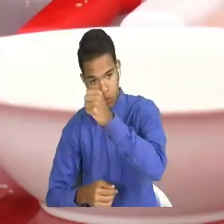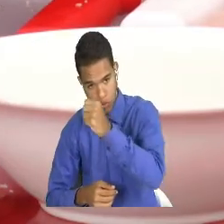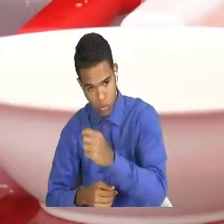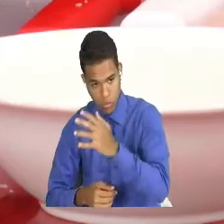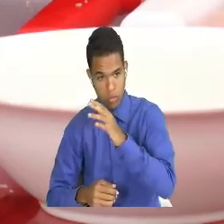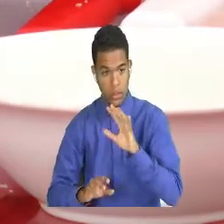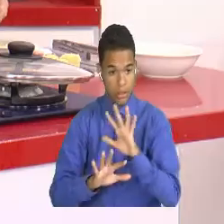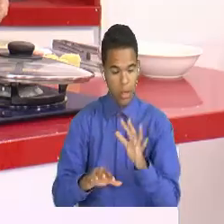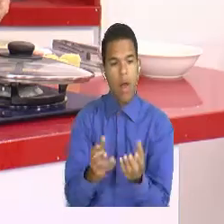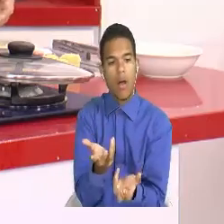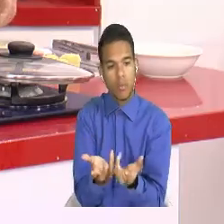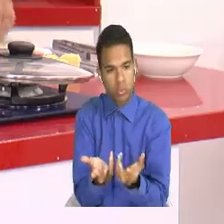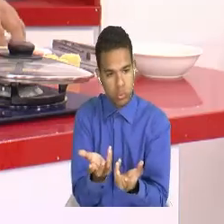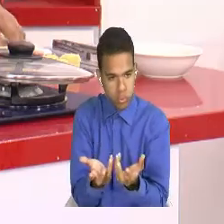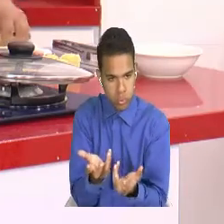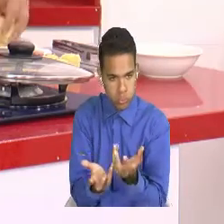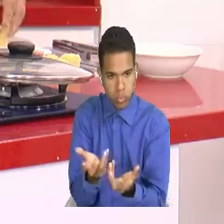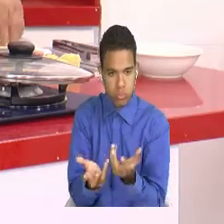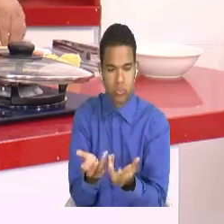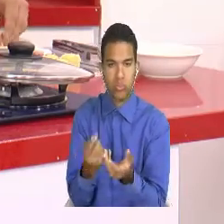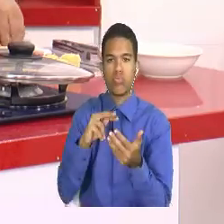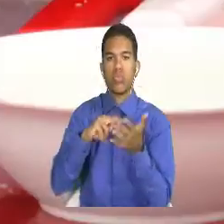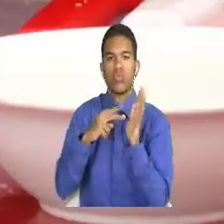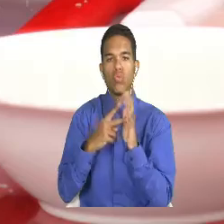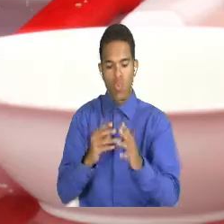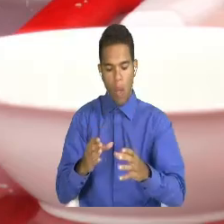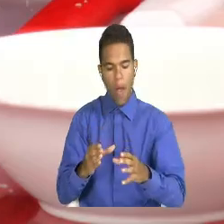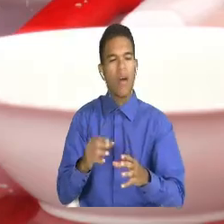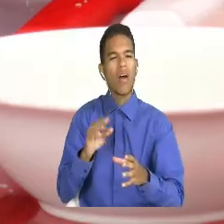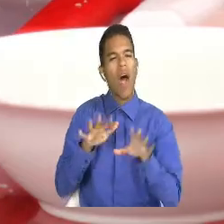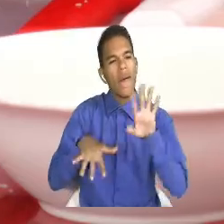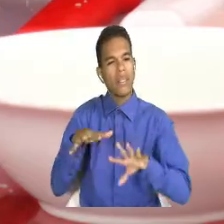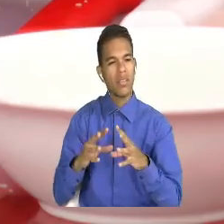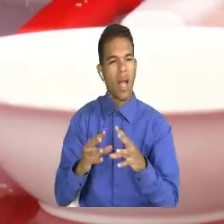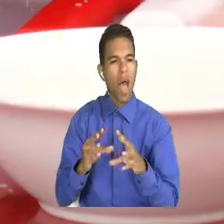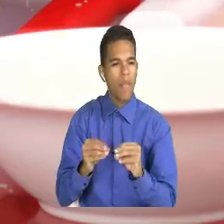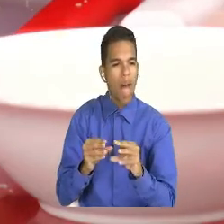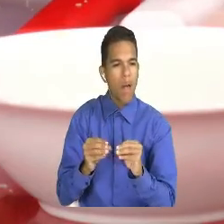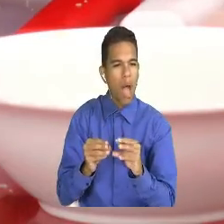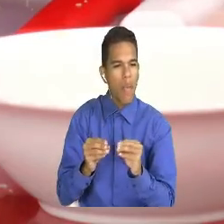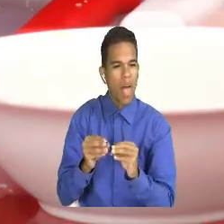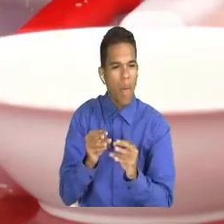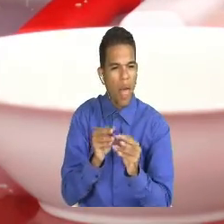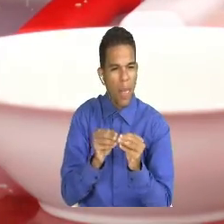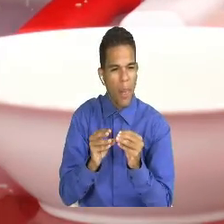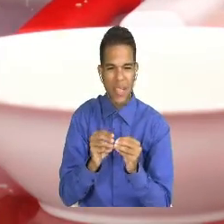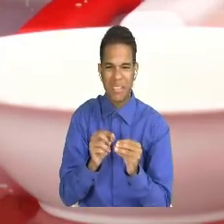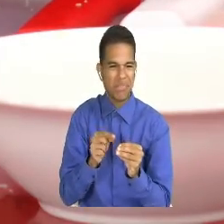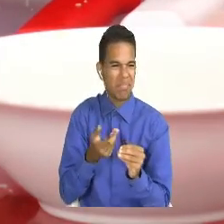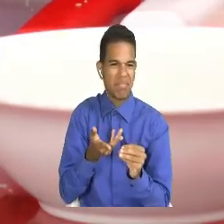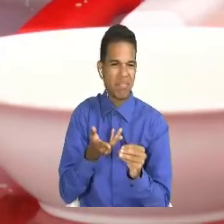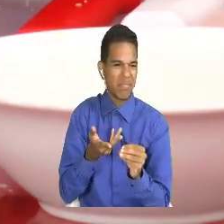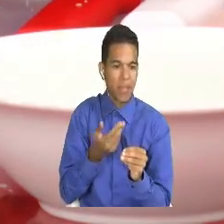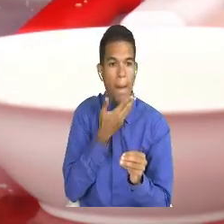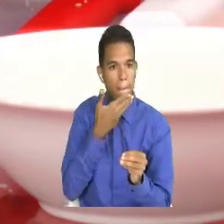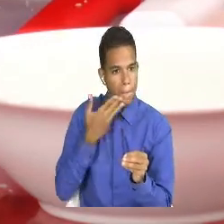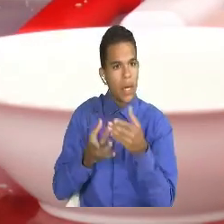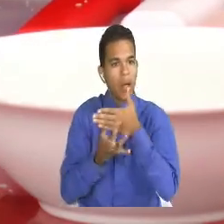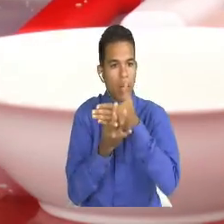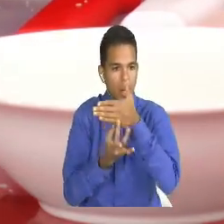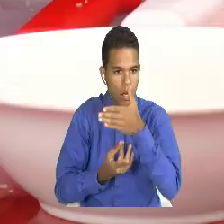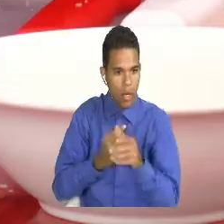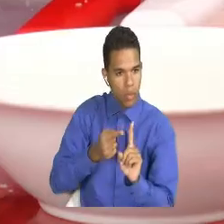acá. De una vez cojan consistencia en el aceite. Vale. Y que el aceite esté en su punto exacto de temperatura